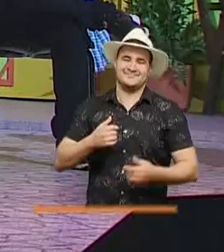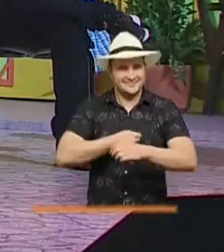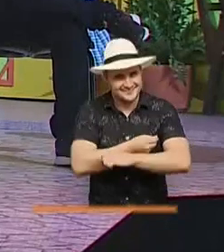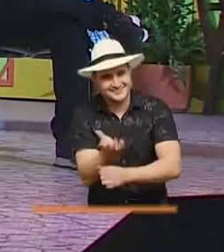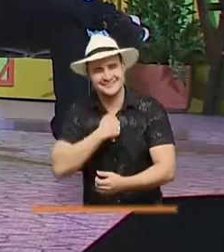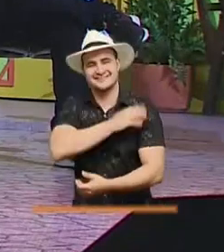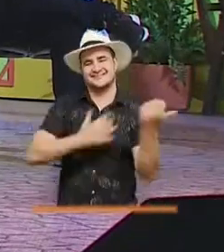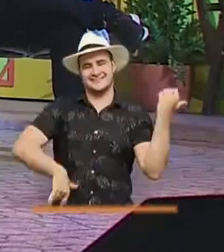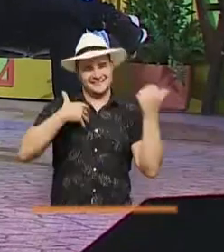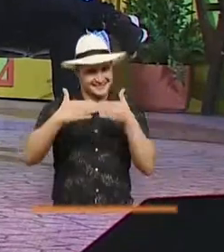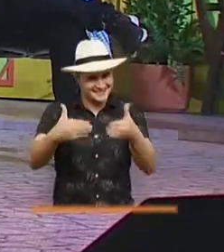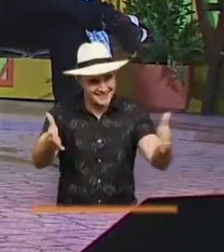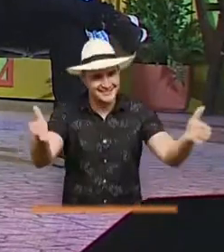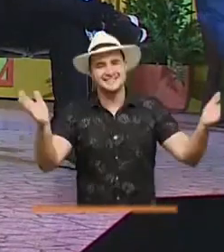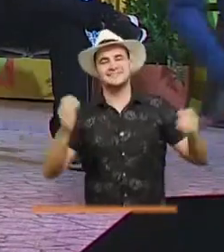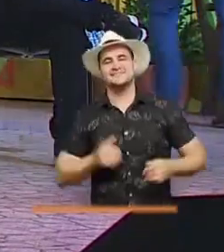compañero!